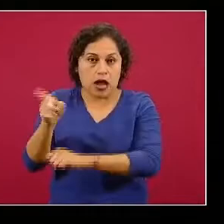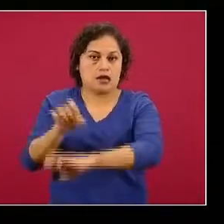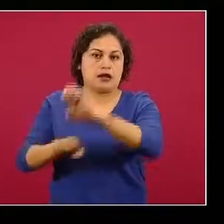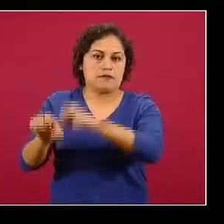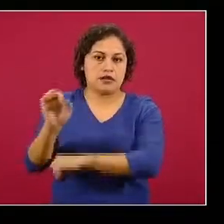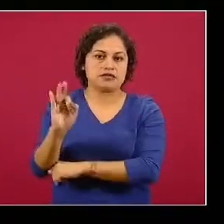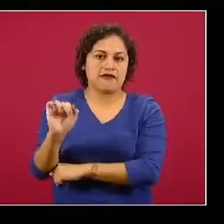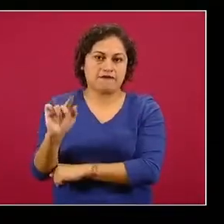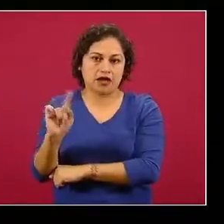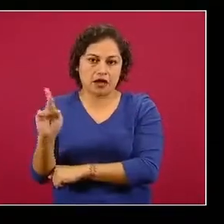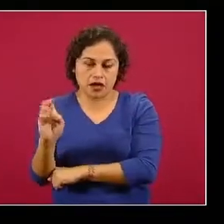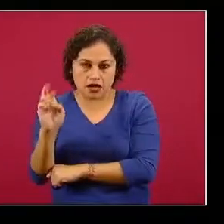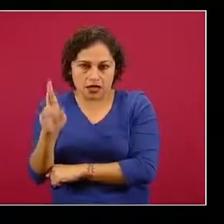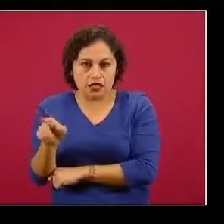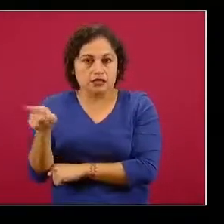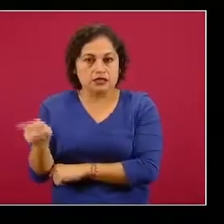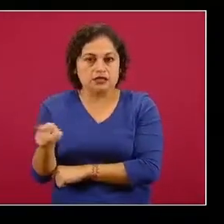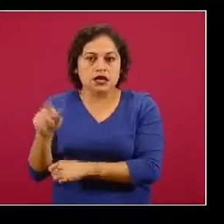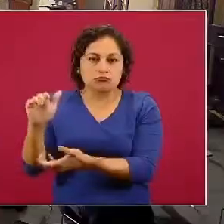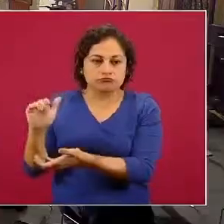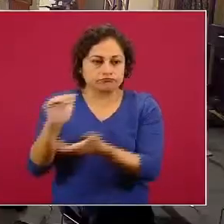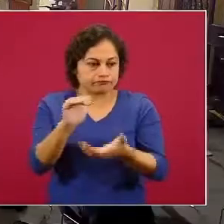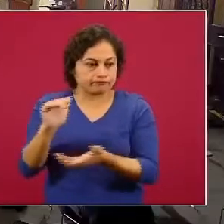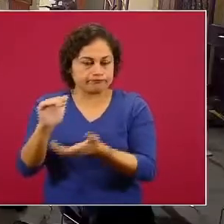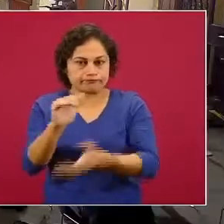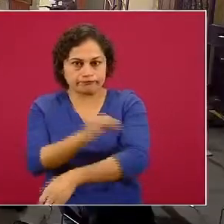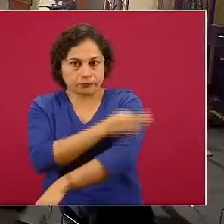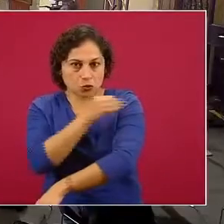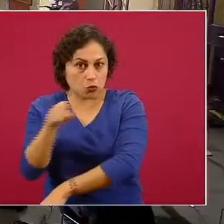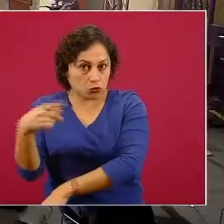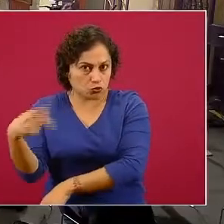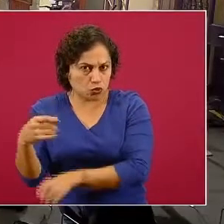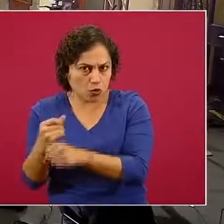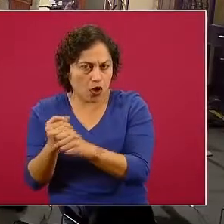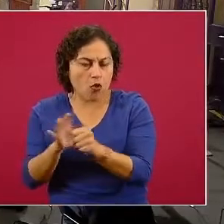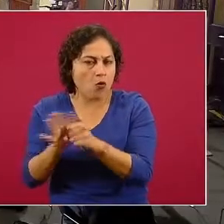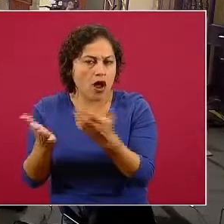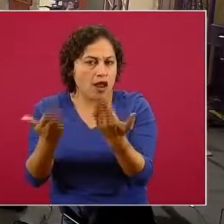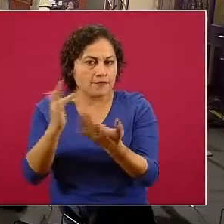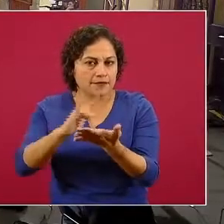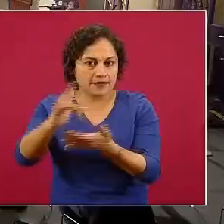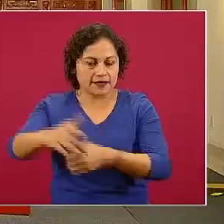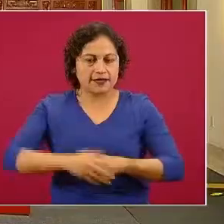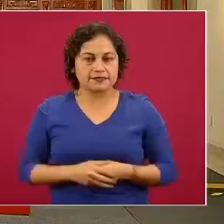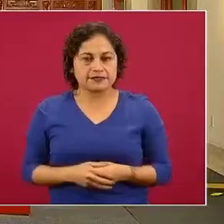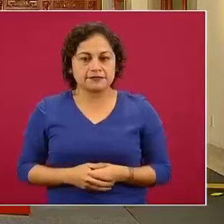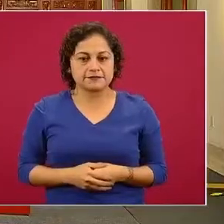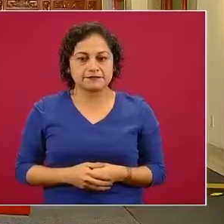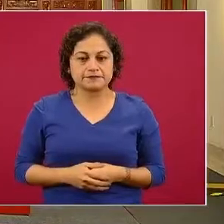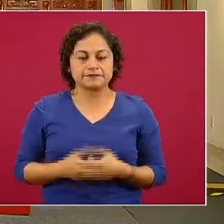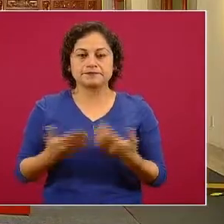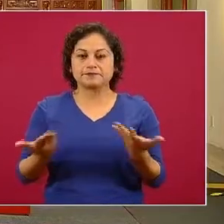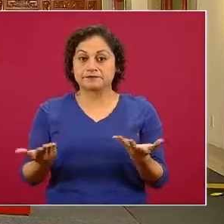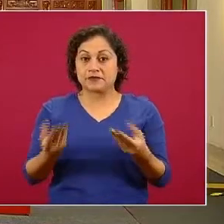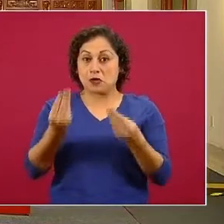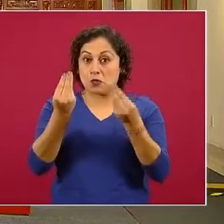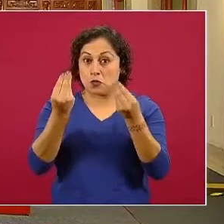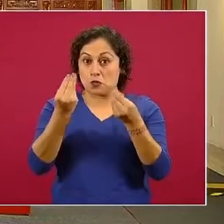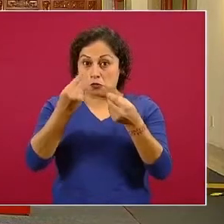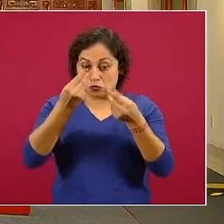de entregar las vacunas en contenedores. Gracias. Gracias. Son demasiadas piezas que pone usted sobre